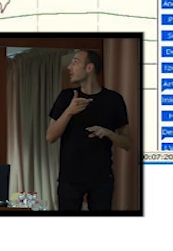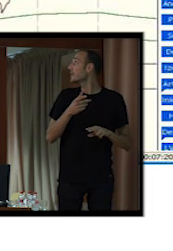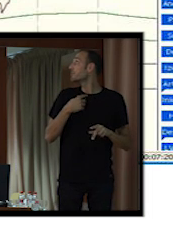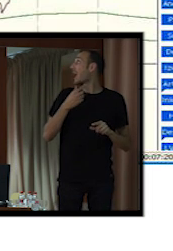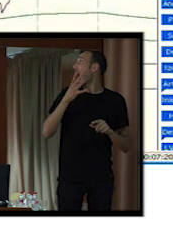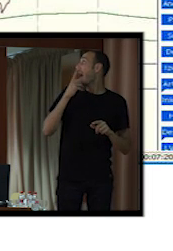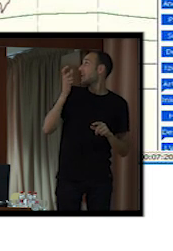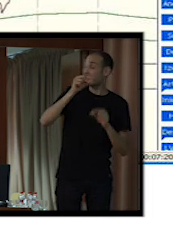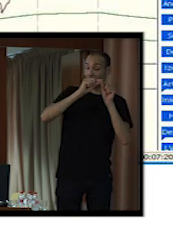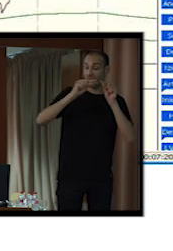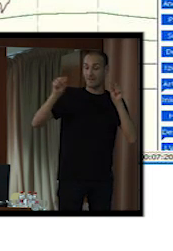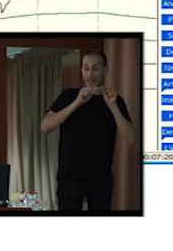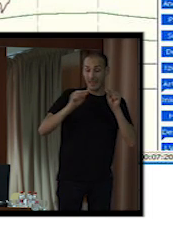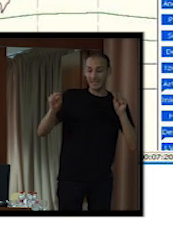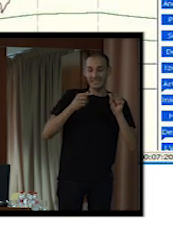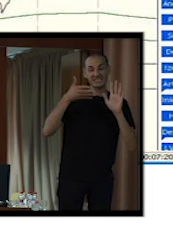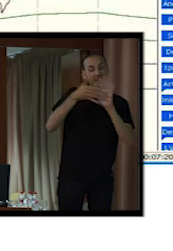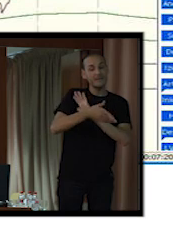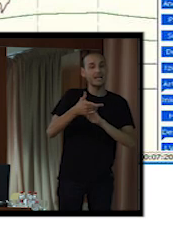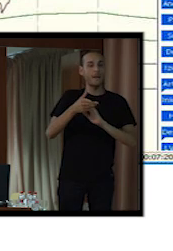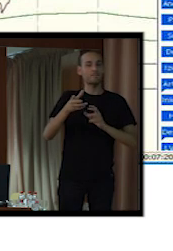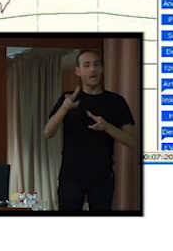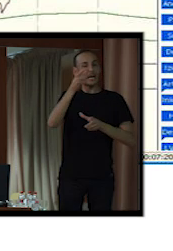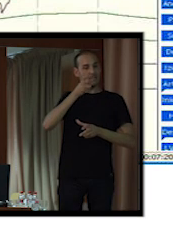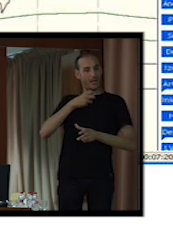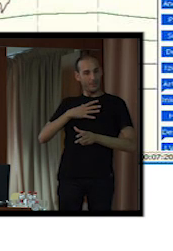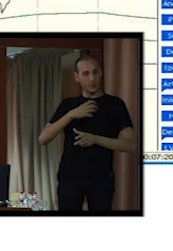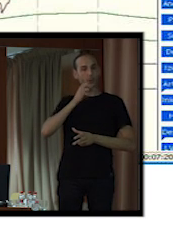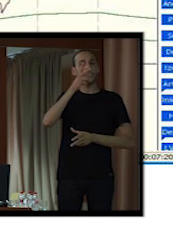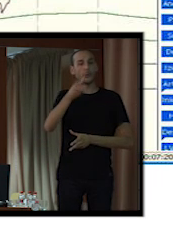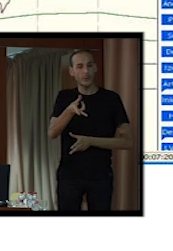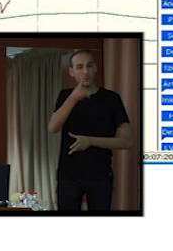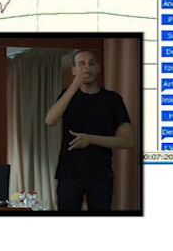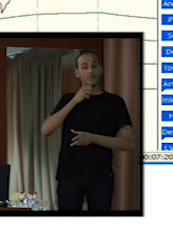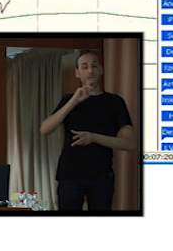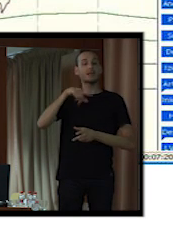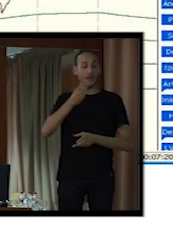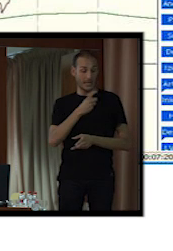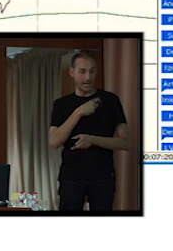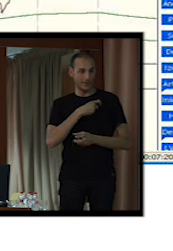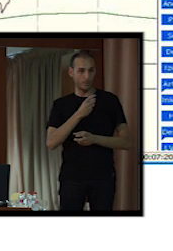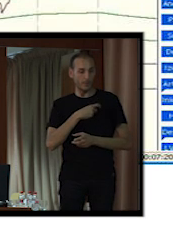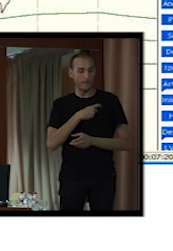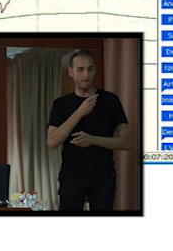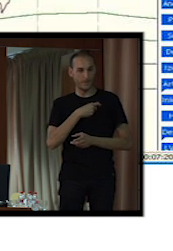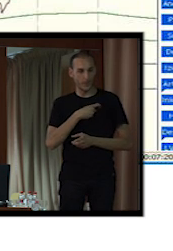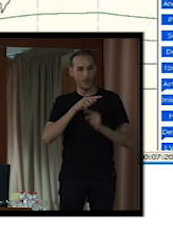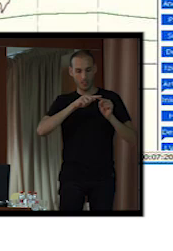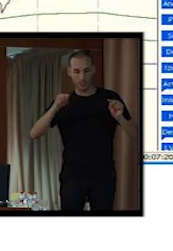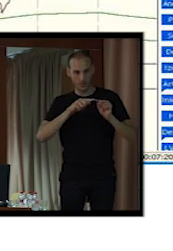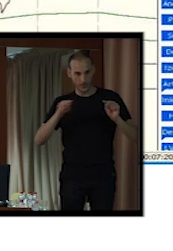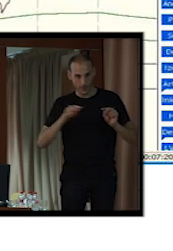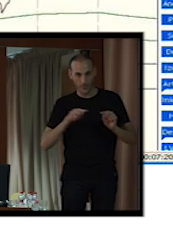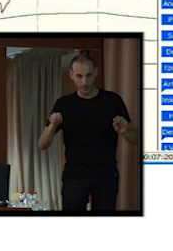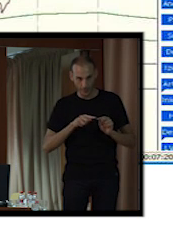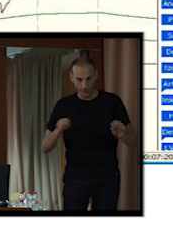bandas respiratorias, cardio. ¿Por qué? Pues porque si estamos buscando una patología como es el síndrome de apnea del sueño, necesitamos saber si el paciente deja o no de